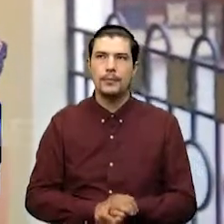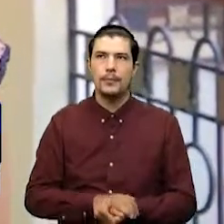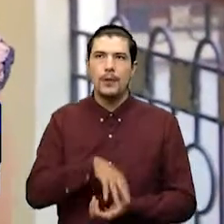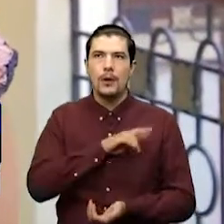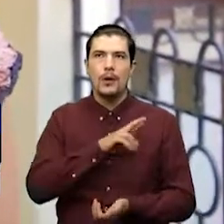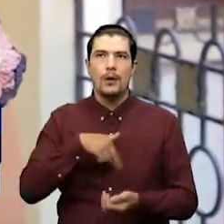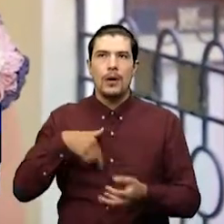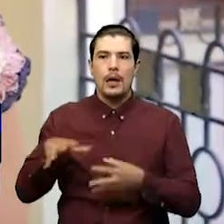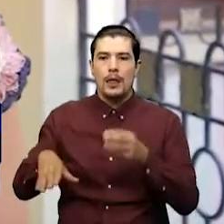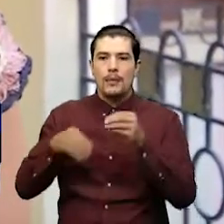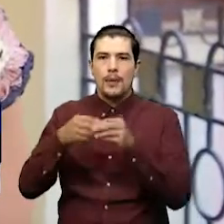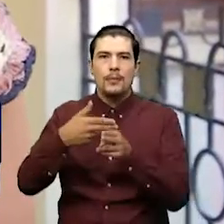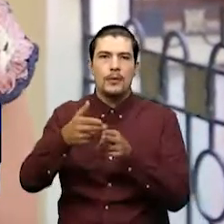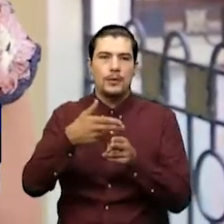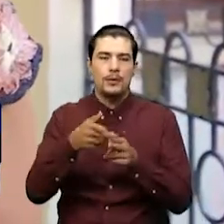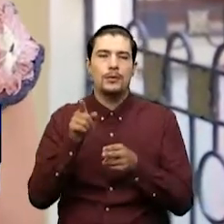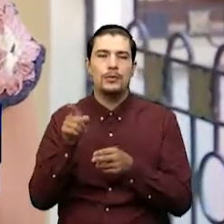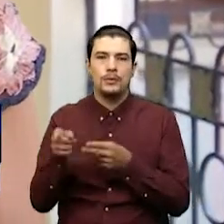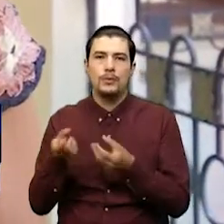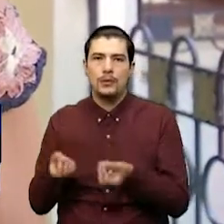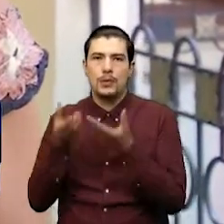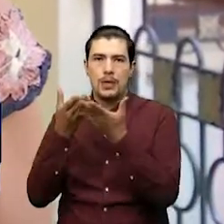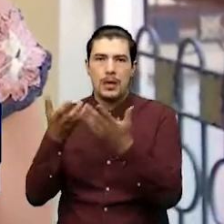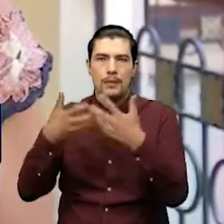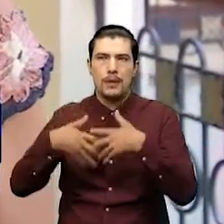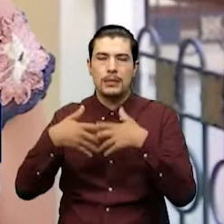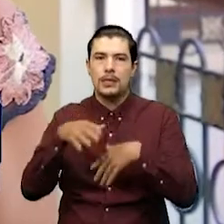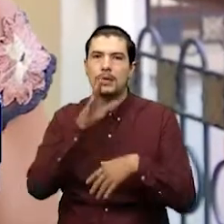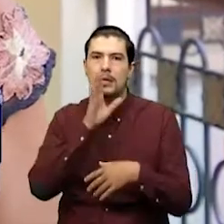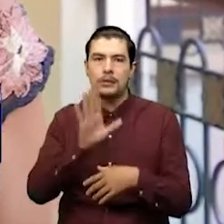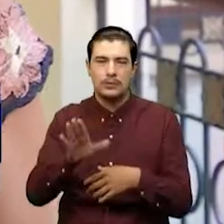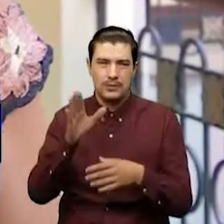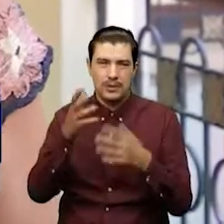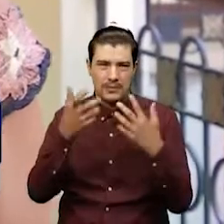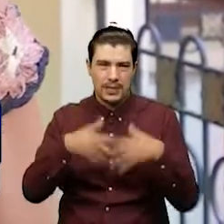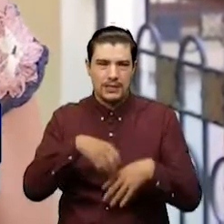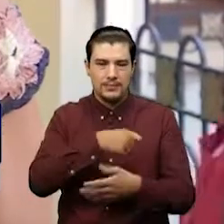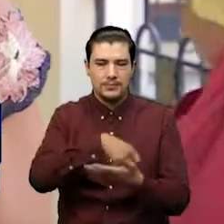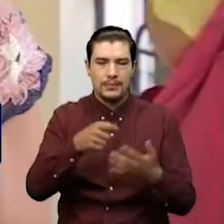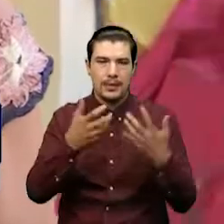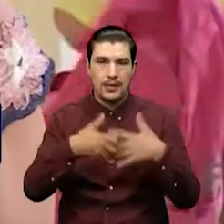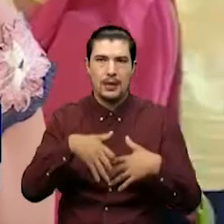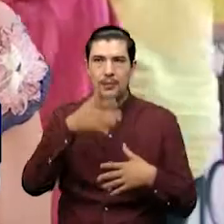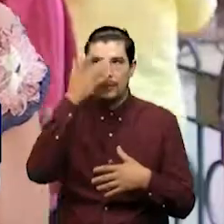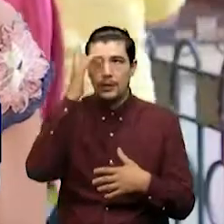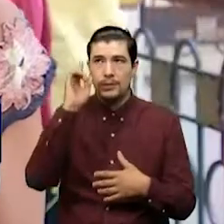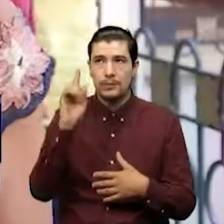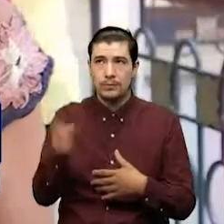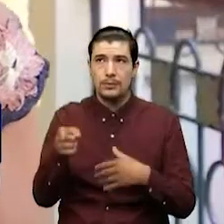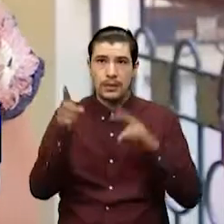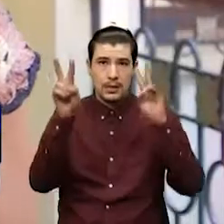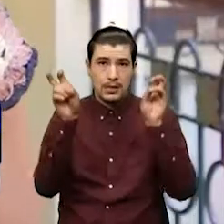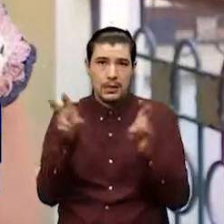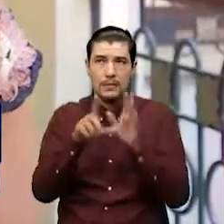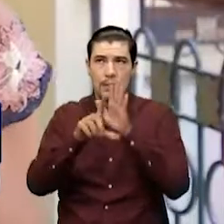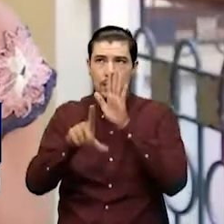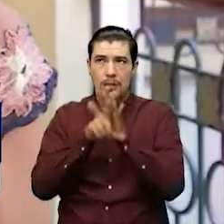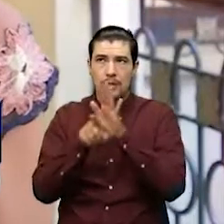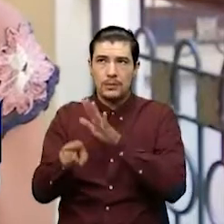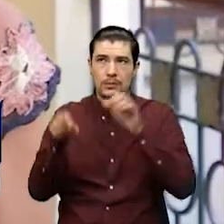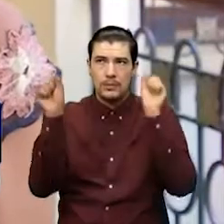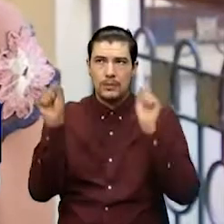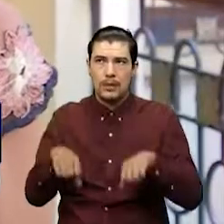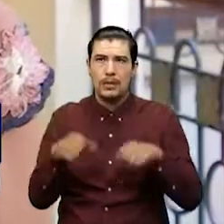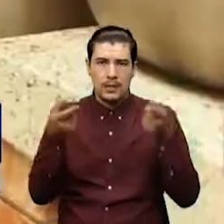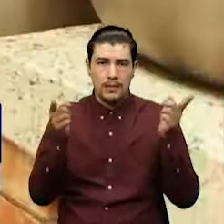lo irá a ser el proveedor perdón el operador teniendo en cuenta el tema legal que le permita como un tema